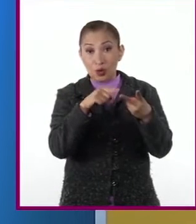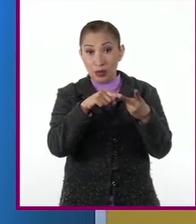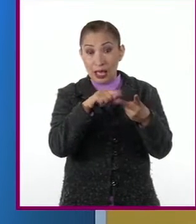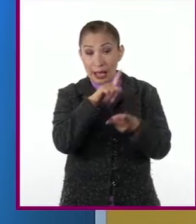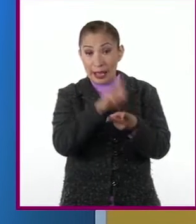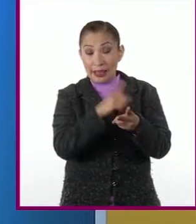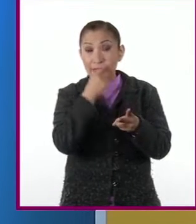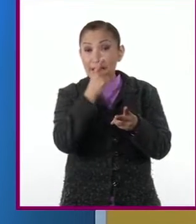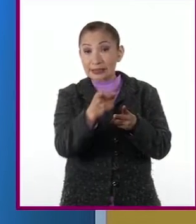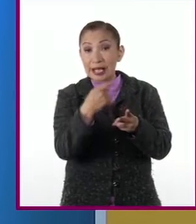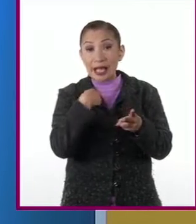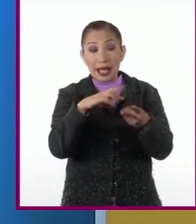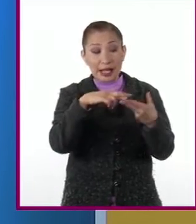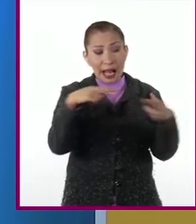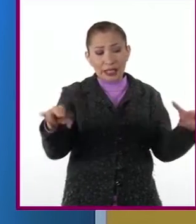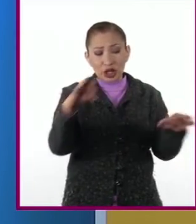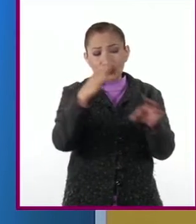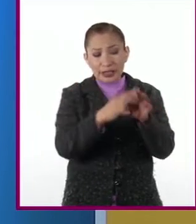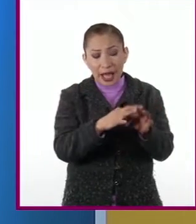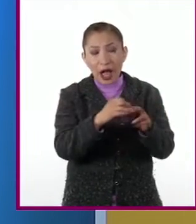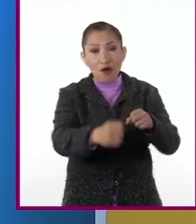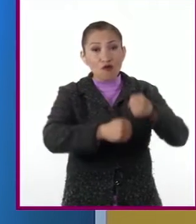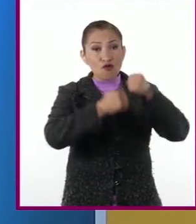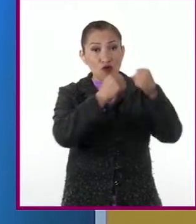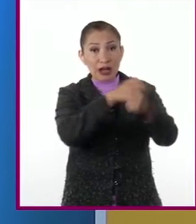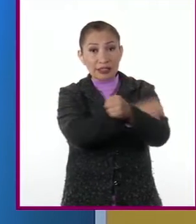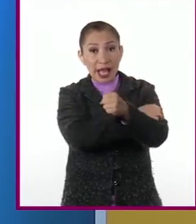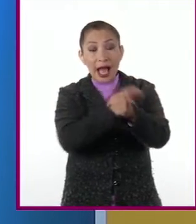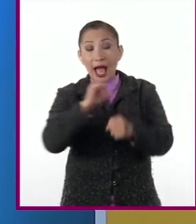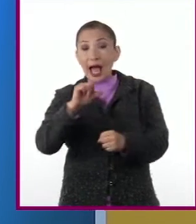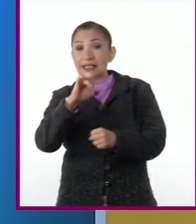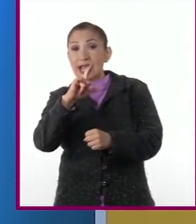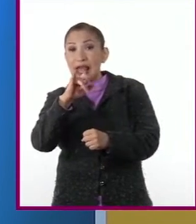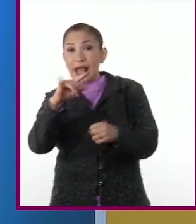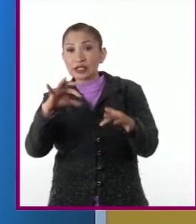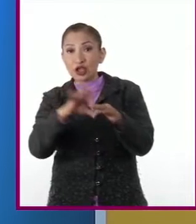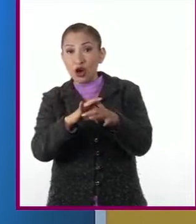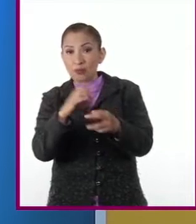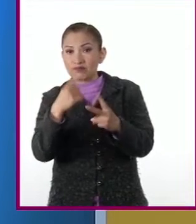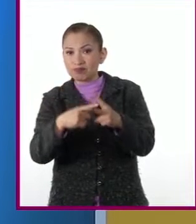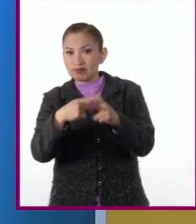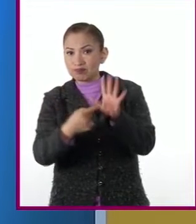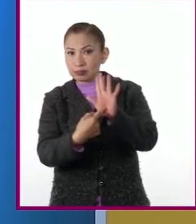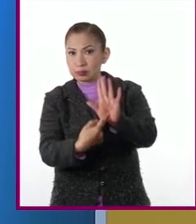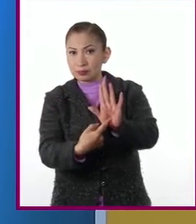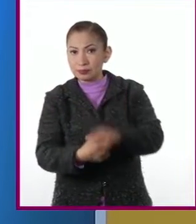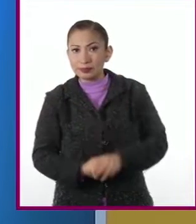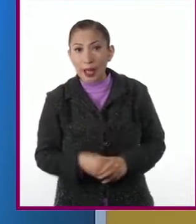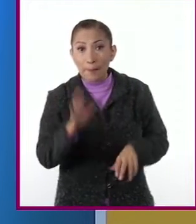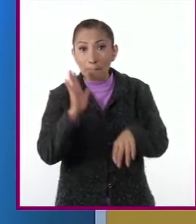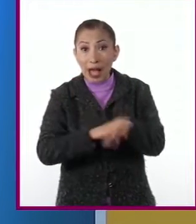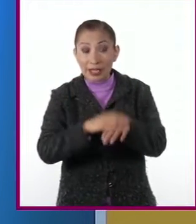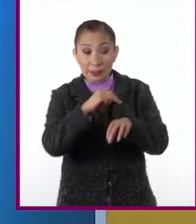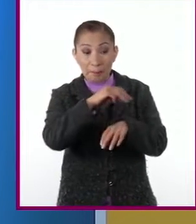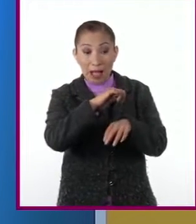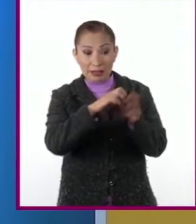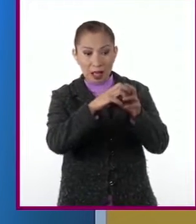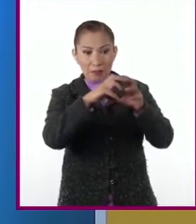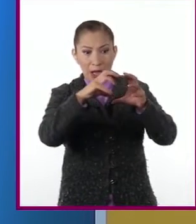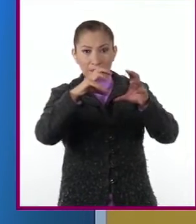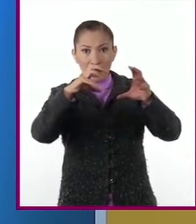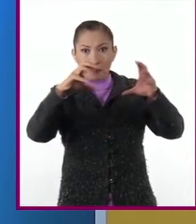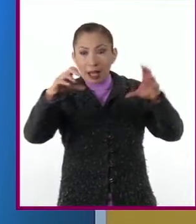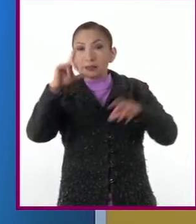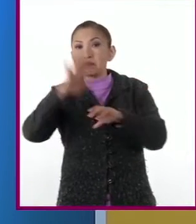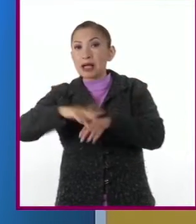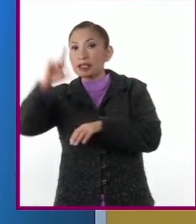Newton define la relación exacta entre fuerza y aceleración matemáticamente. Entre más masa tenga el objeto,